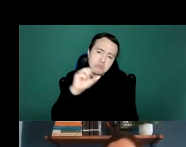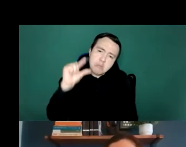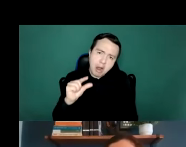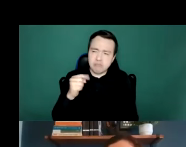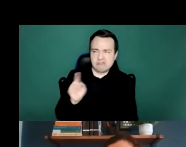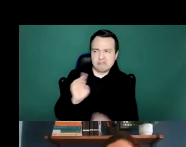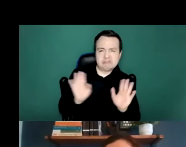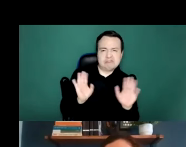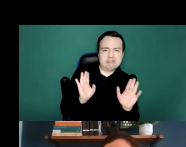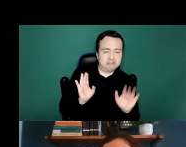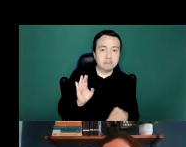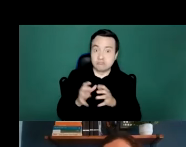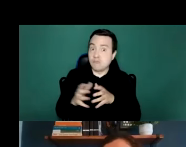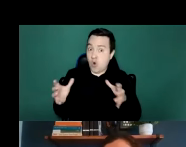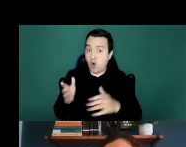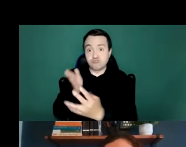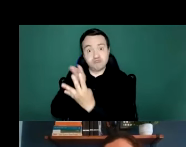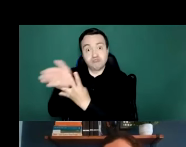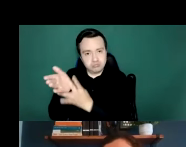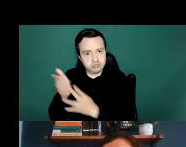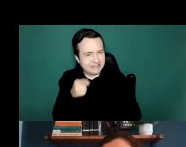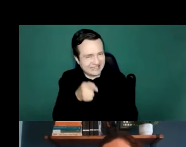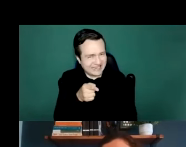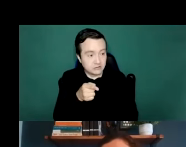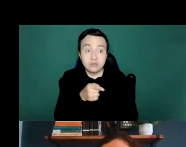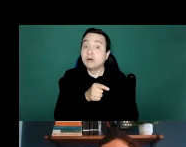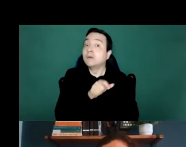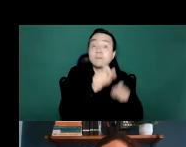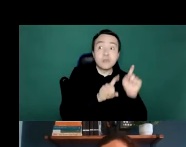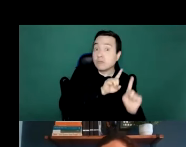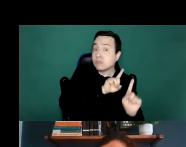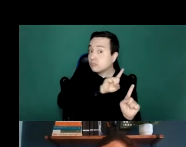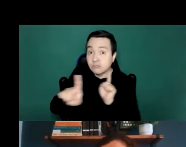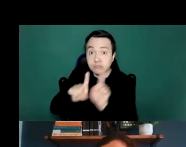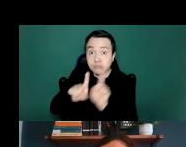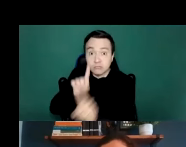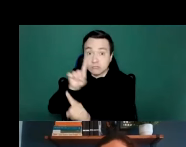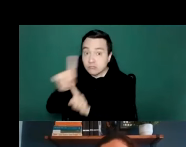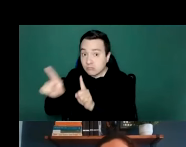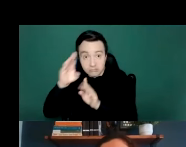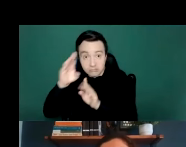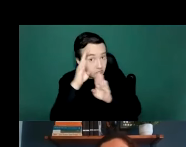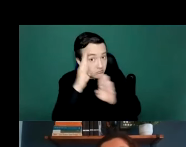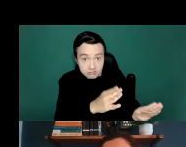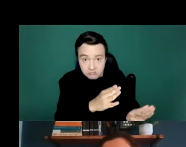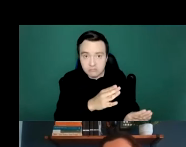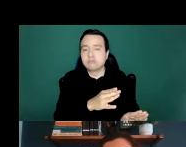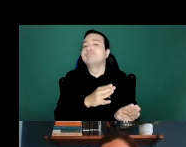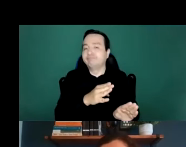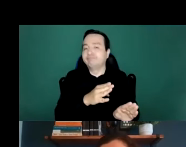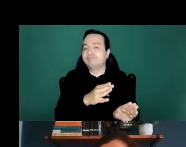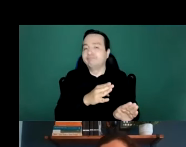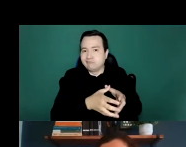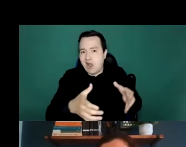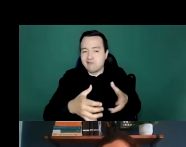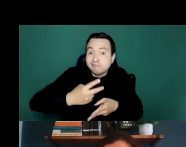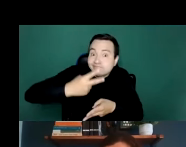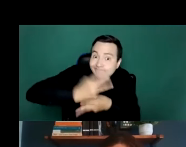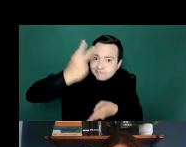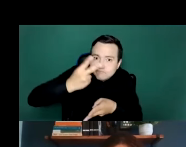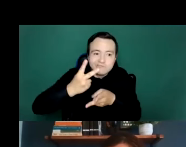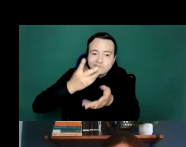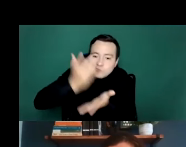efecto, aumenta el riesgo de mortalidad y morbilidad que es evitable si estuviese un acceso oportuno a los